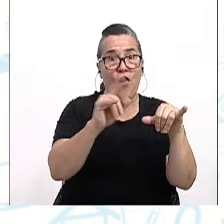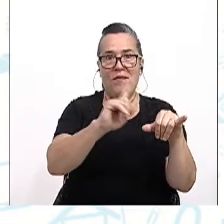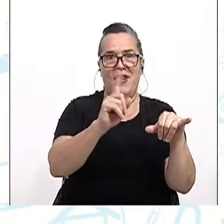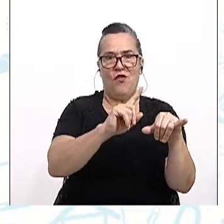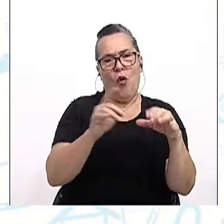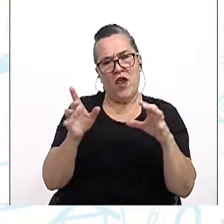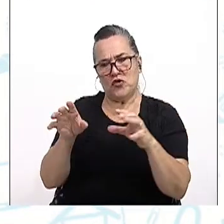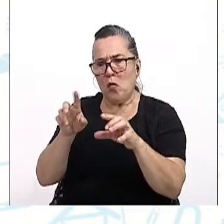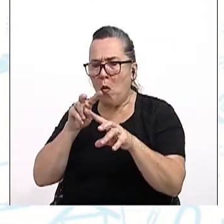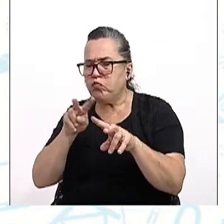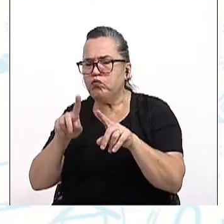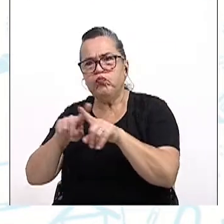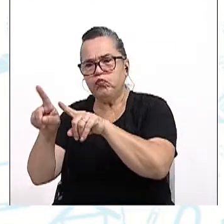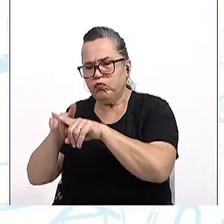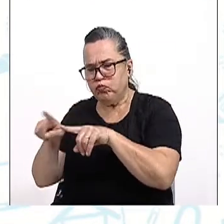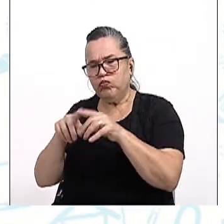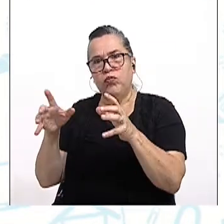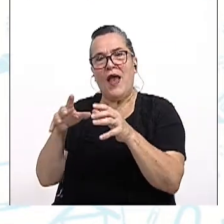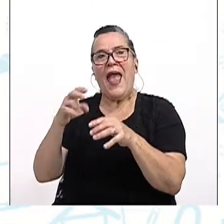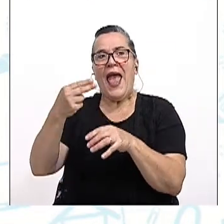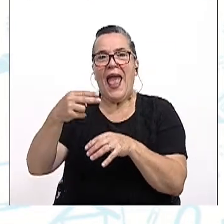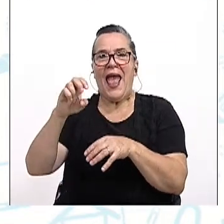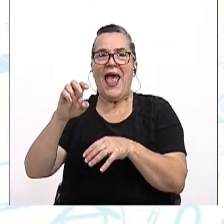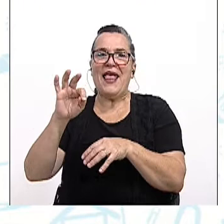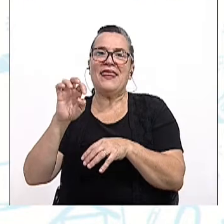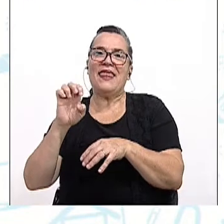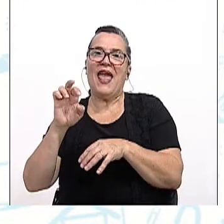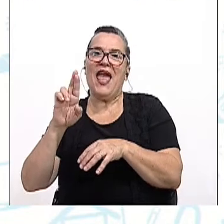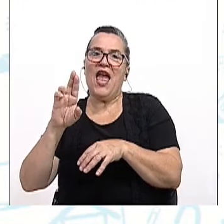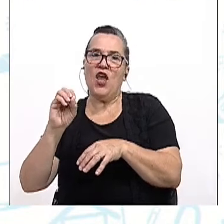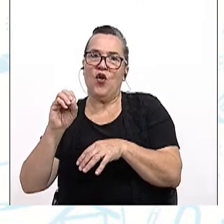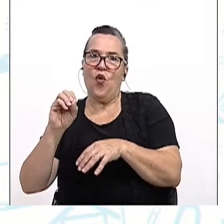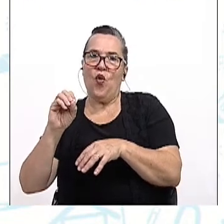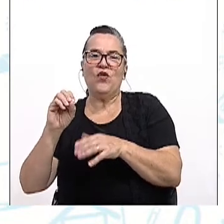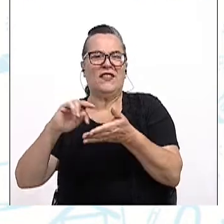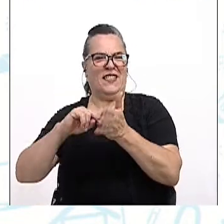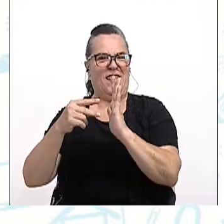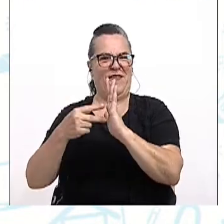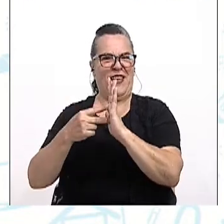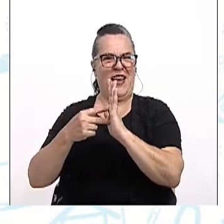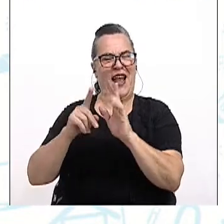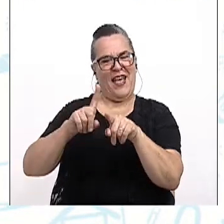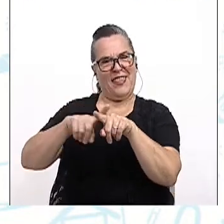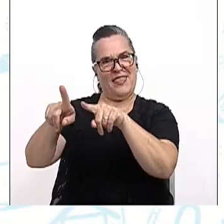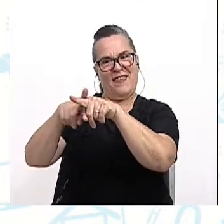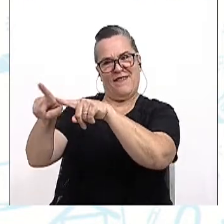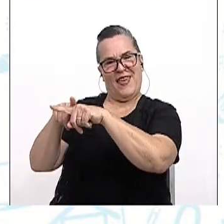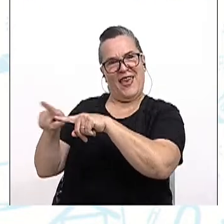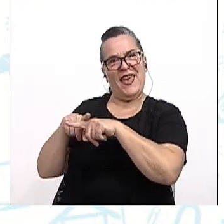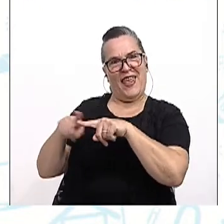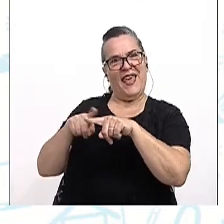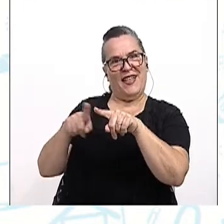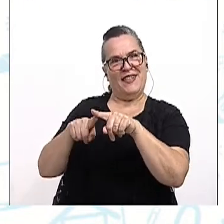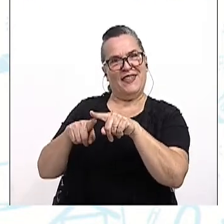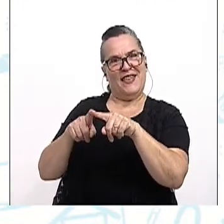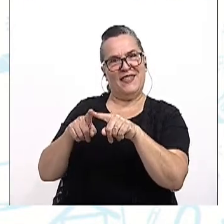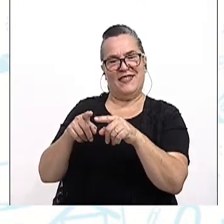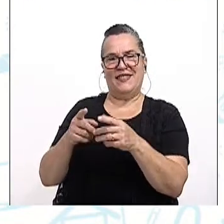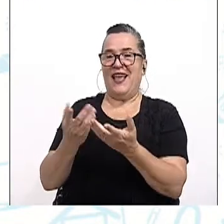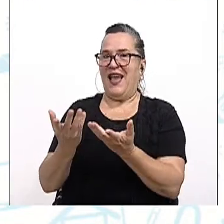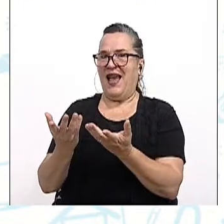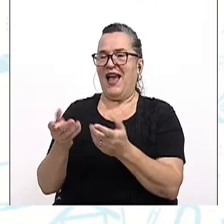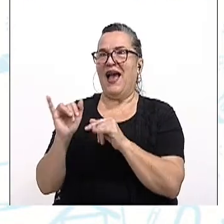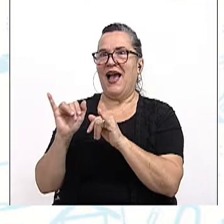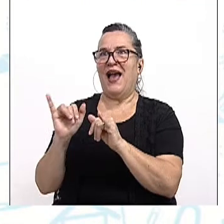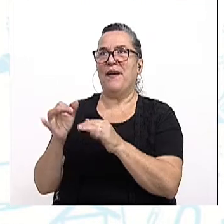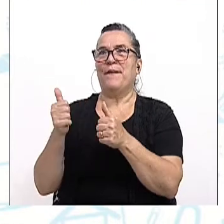palabra, su nombre dice heterogéneas. La palabra hetero hace alusión a diferente. Muy bien. Y